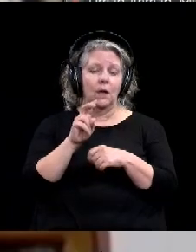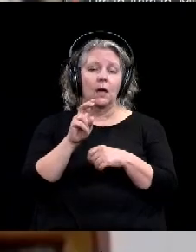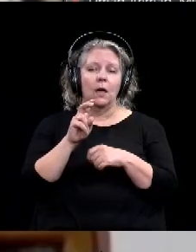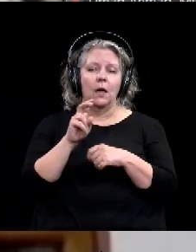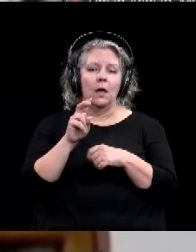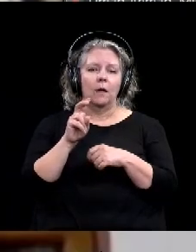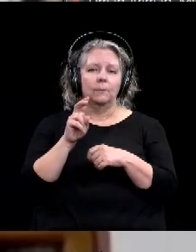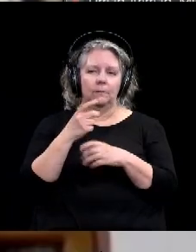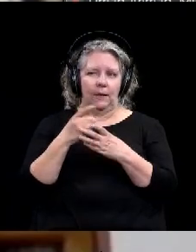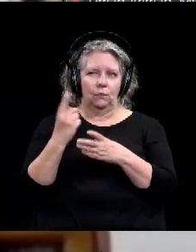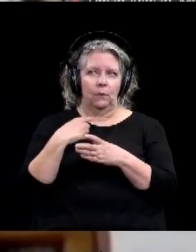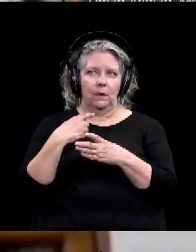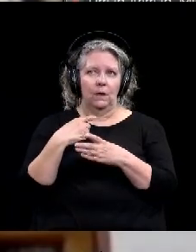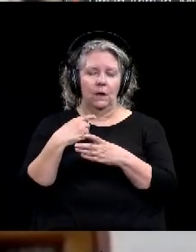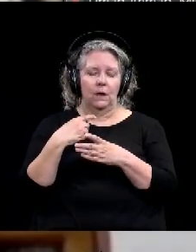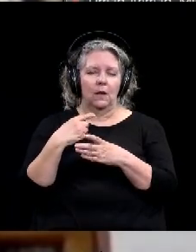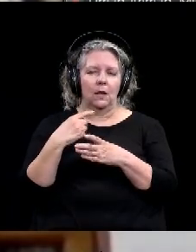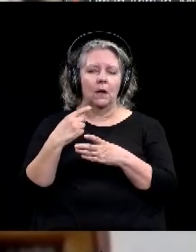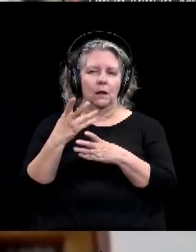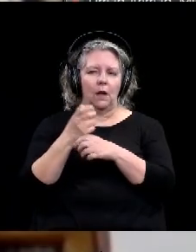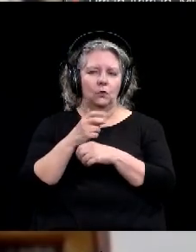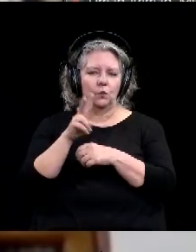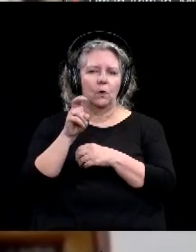de estas vacunas